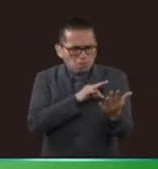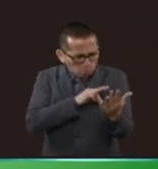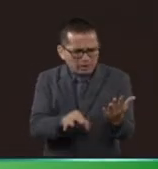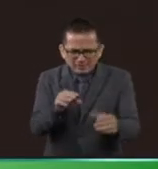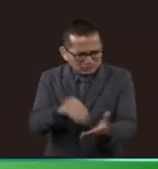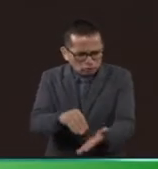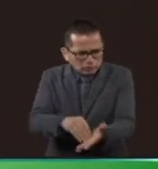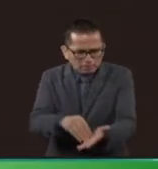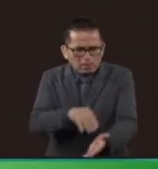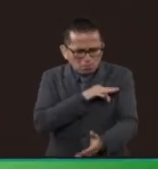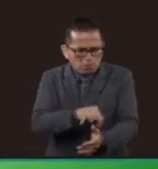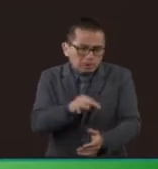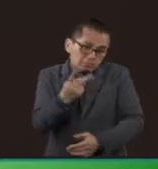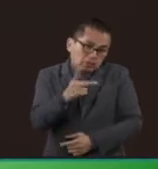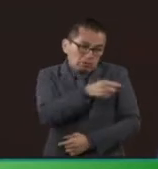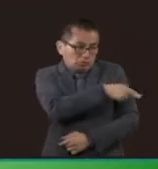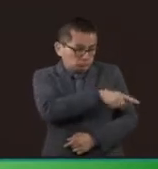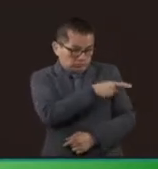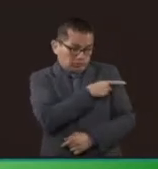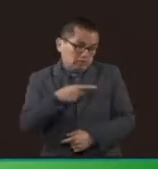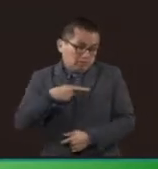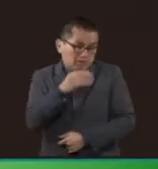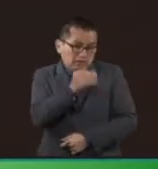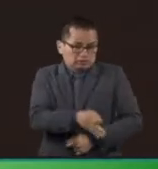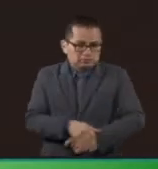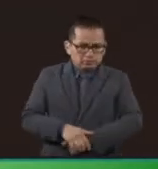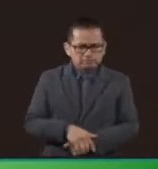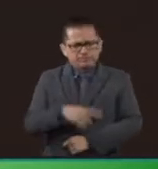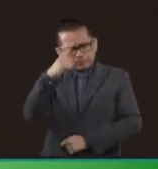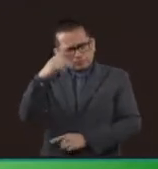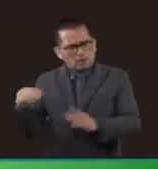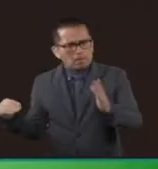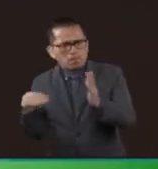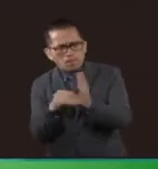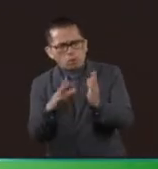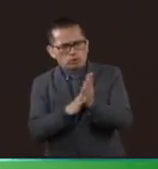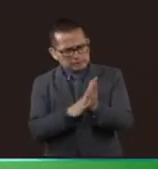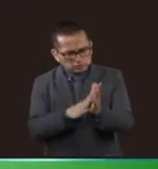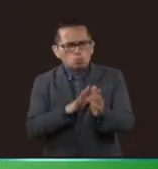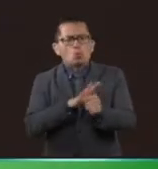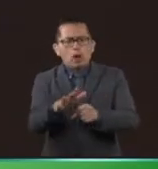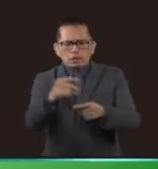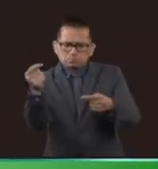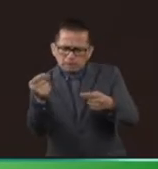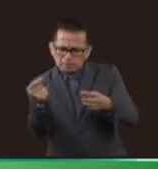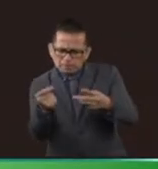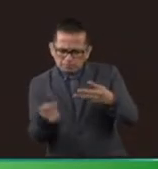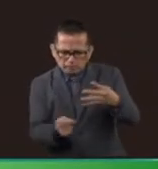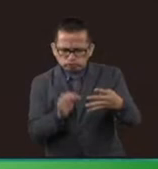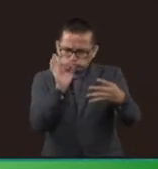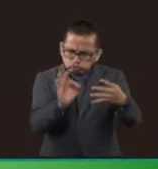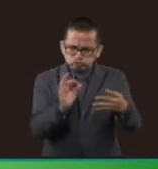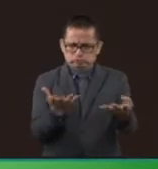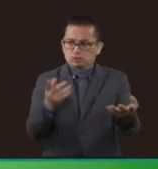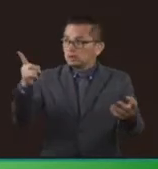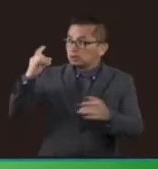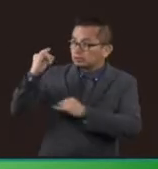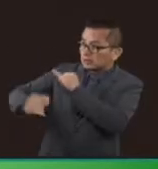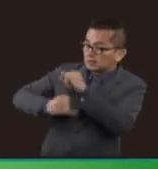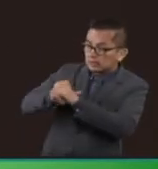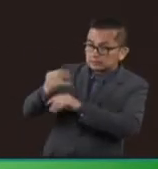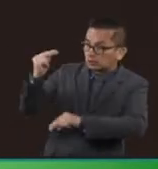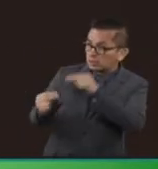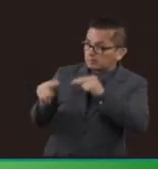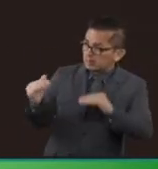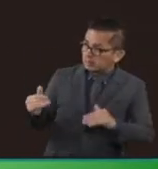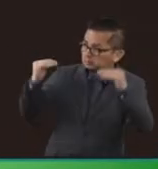ustedes están dispuestos de poner requisitos que hagan compatible la elección de juzgadores con estándares internacionales de Derechos